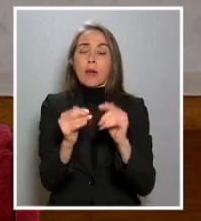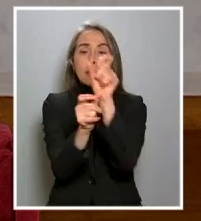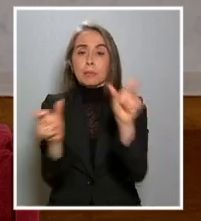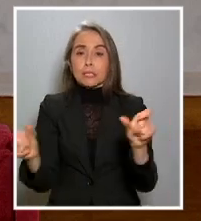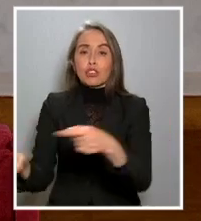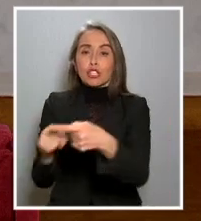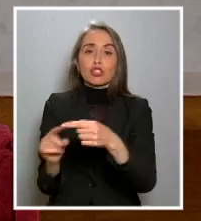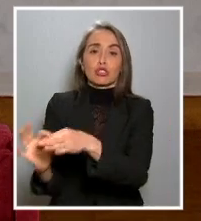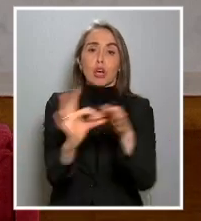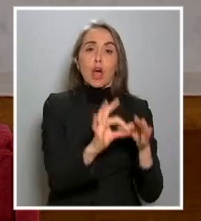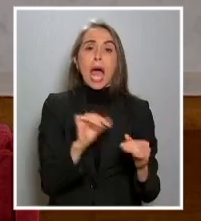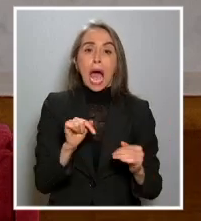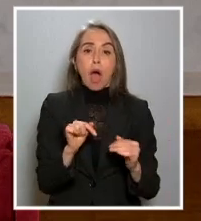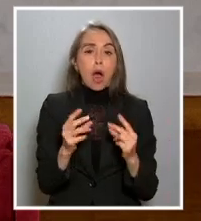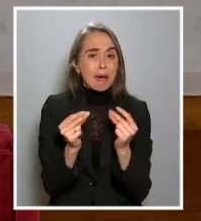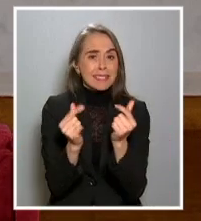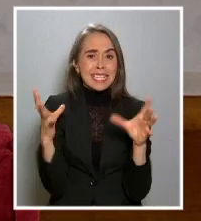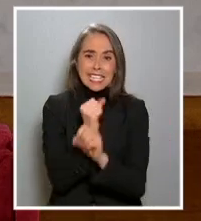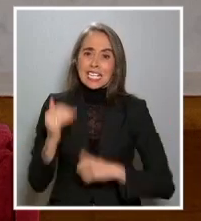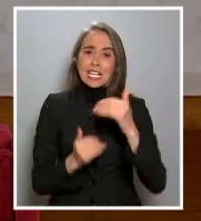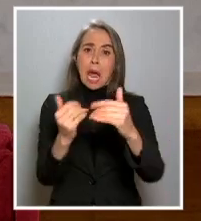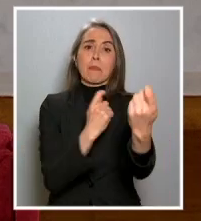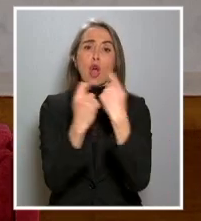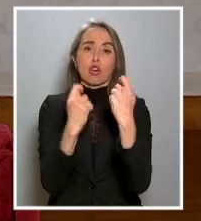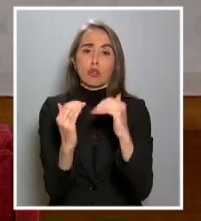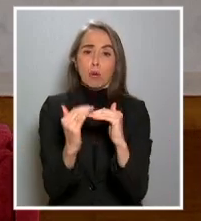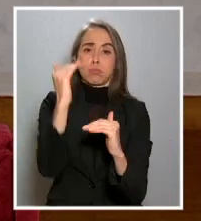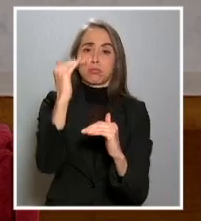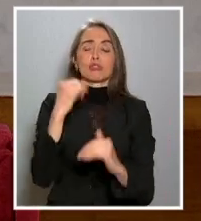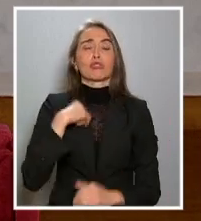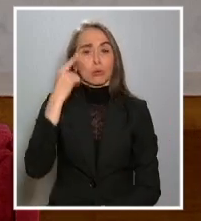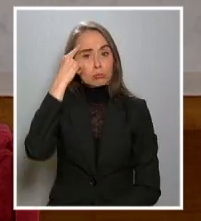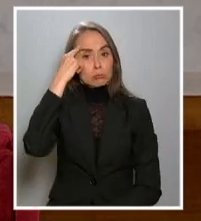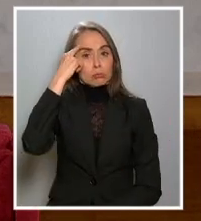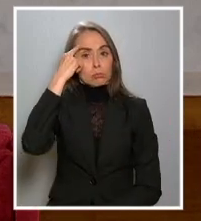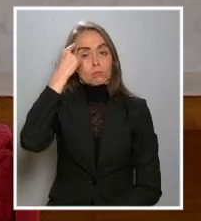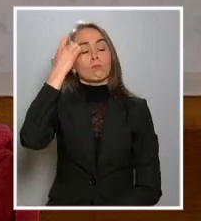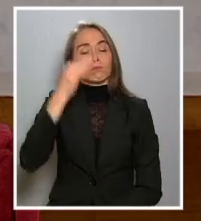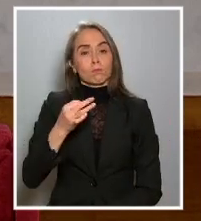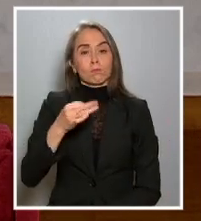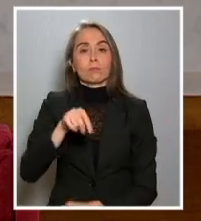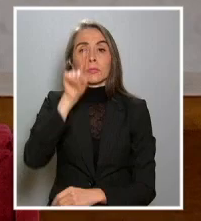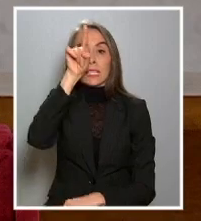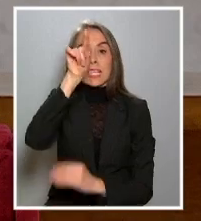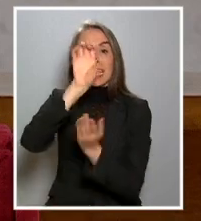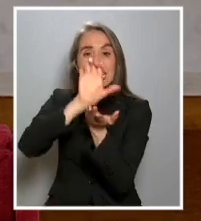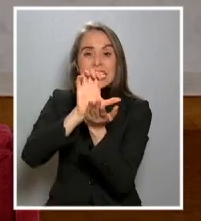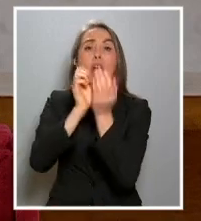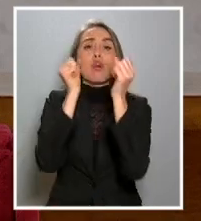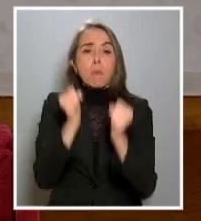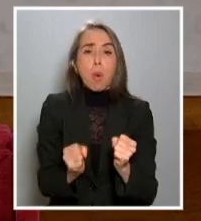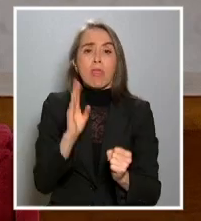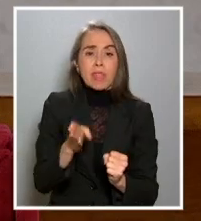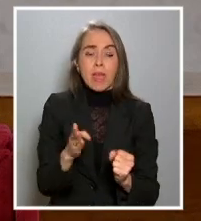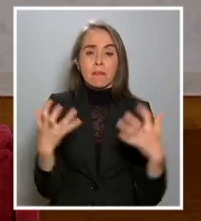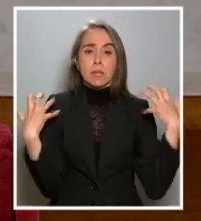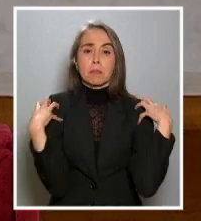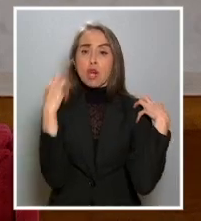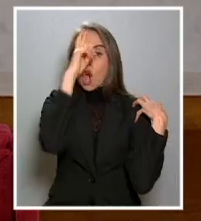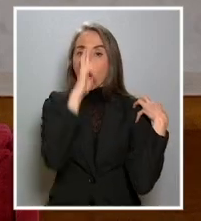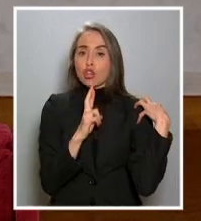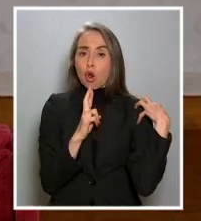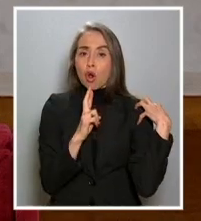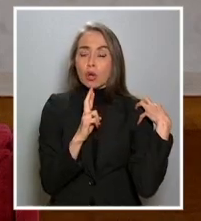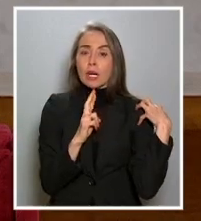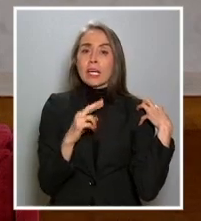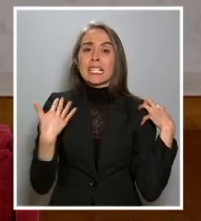en una etapa de aceleración. Tengo la convicción que el Estado puede y debe jugar un rol en